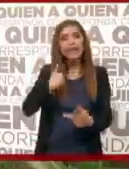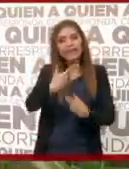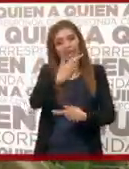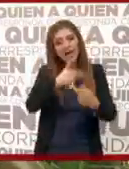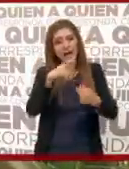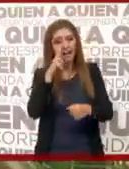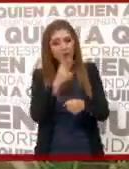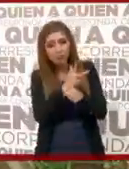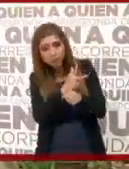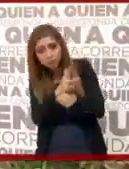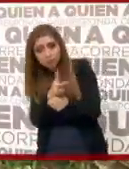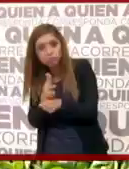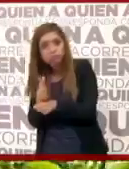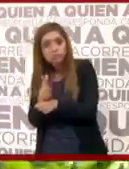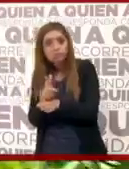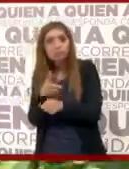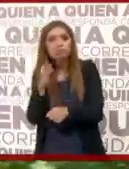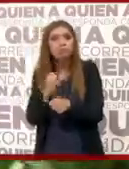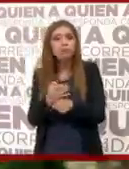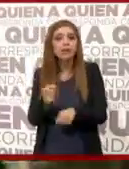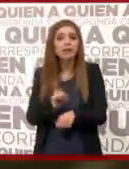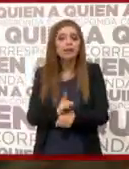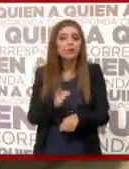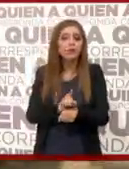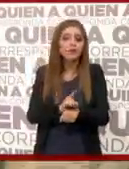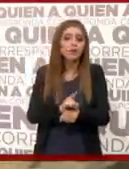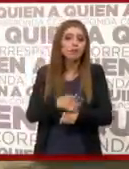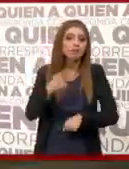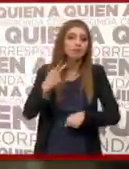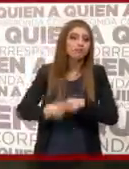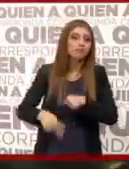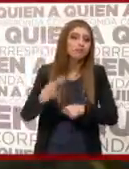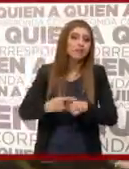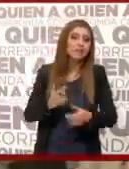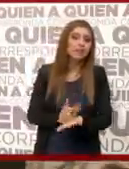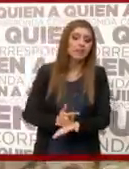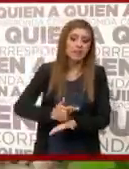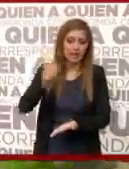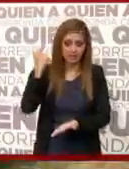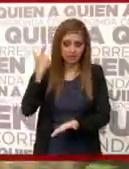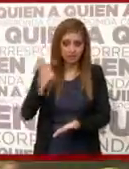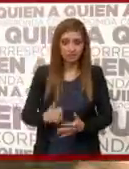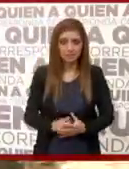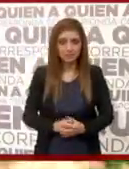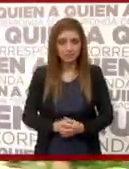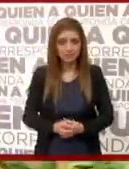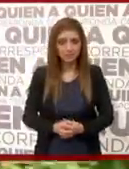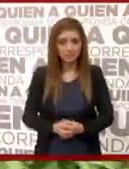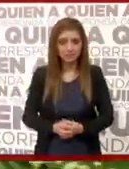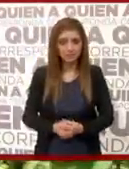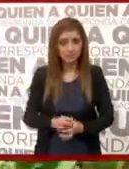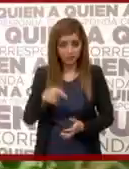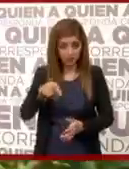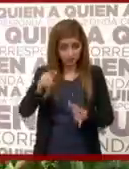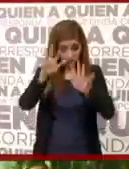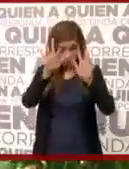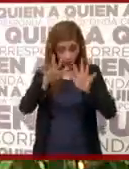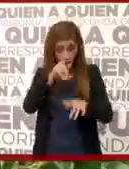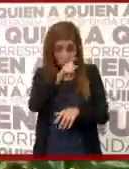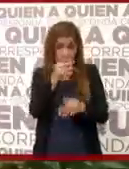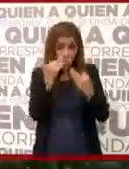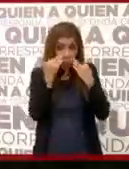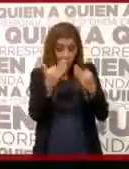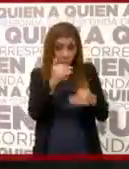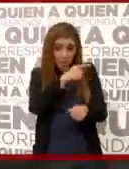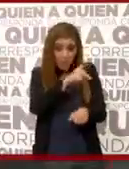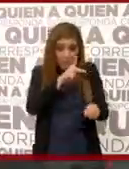para percatarnos que la situación empeora cada día. El riesgo es aún más latente. Este derrumbe, ustedes pueden ver las piedras y